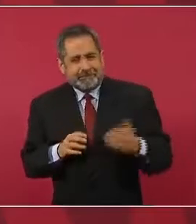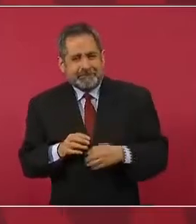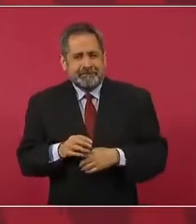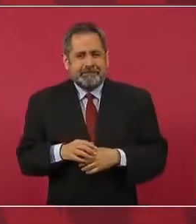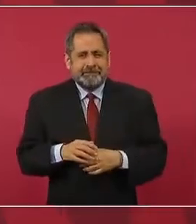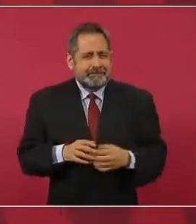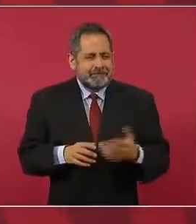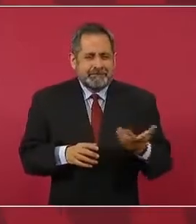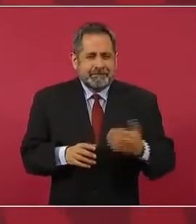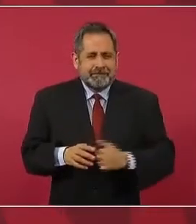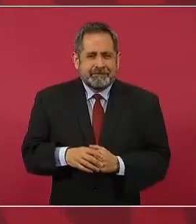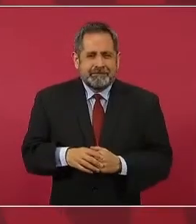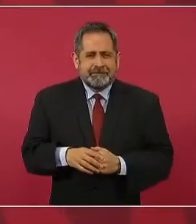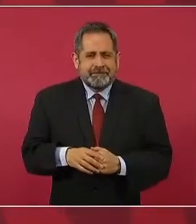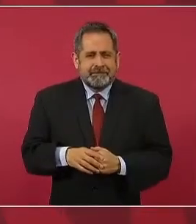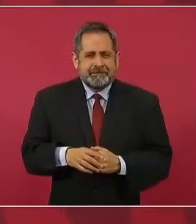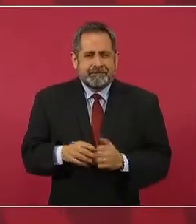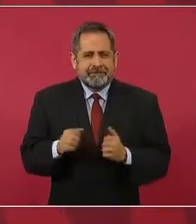fortaleciéndome.